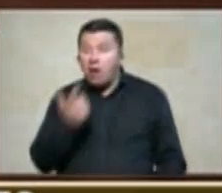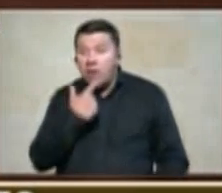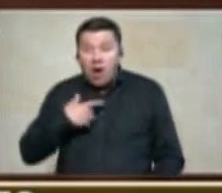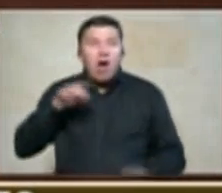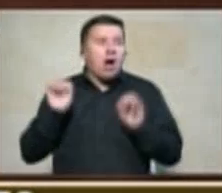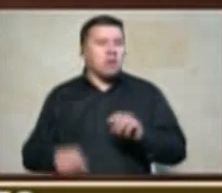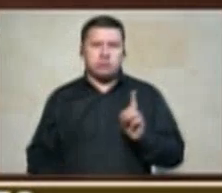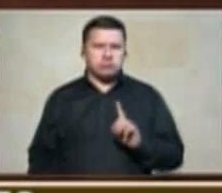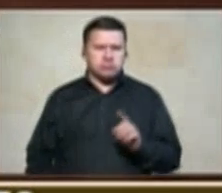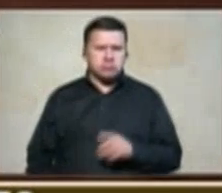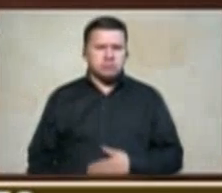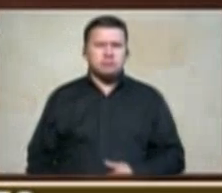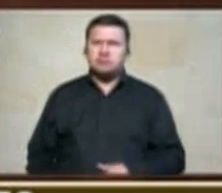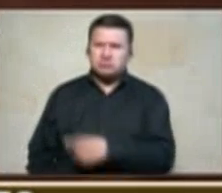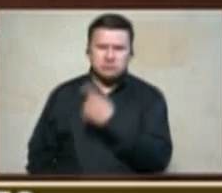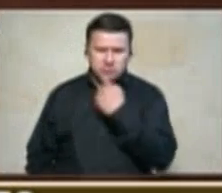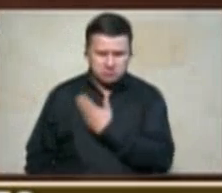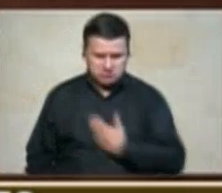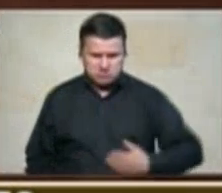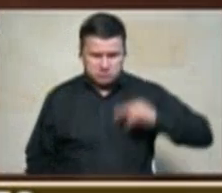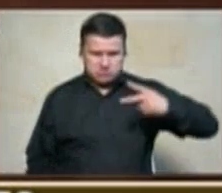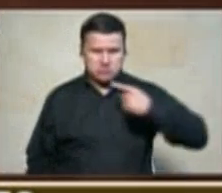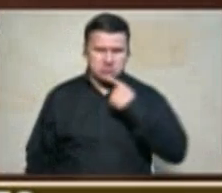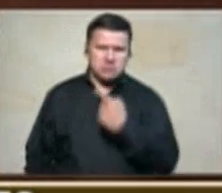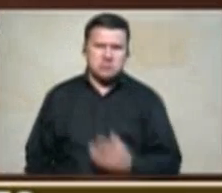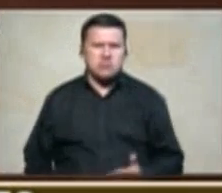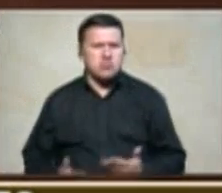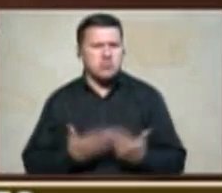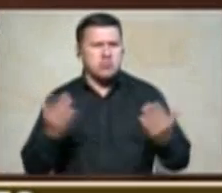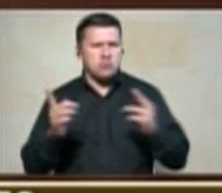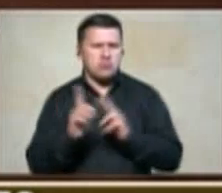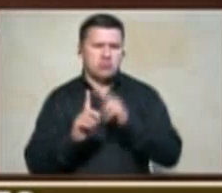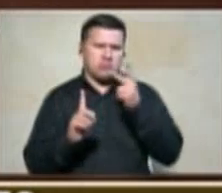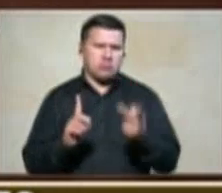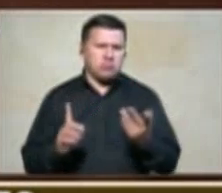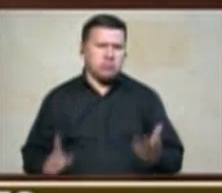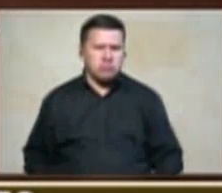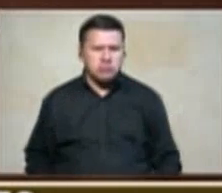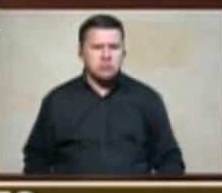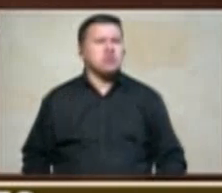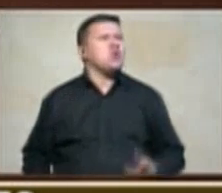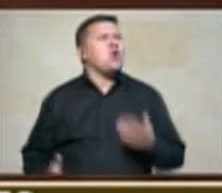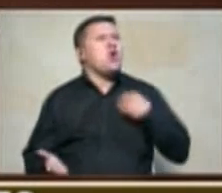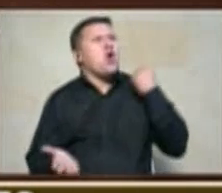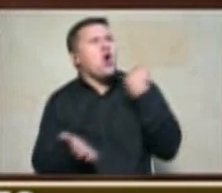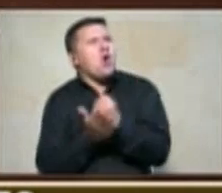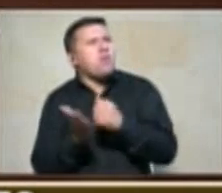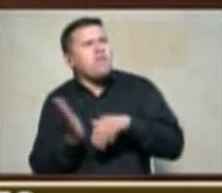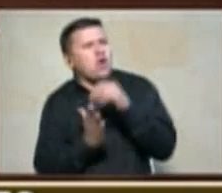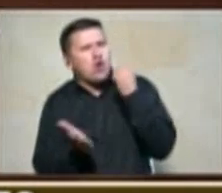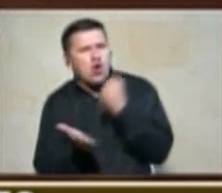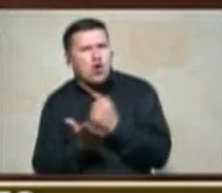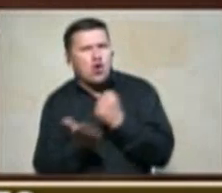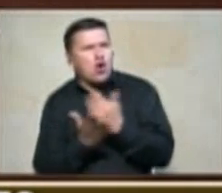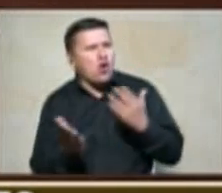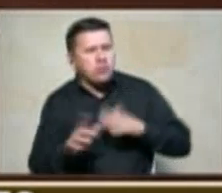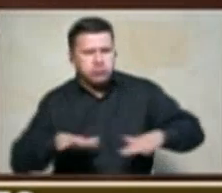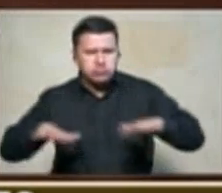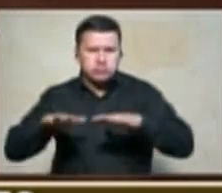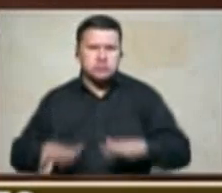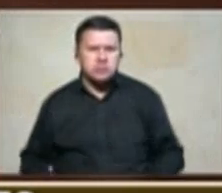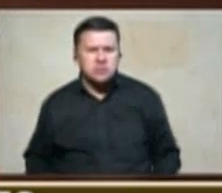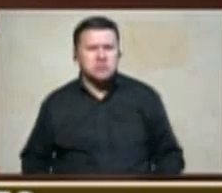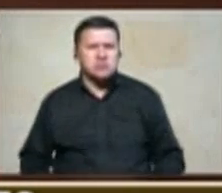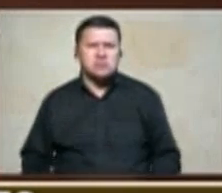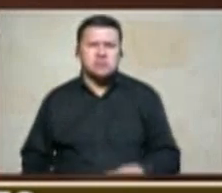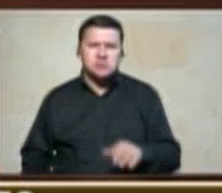caso que acaba de mostrar el señor viceministro, cómo la víctima cuenta cómo fue que se le obligó a salir de ese predio.